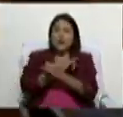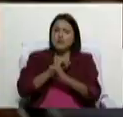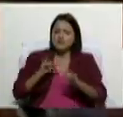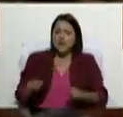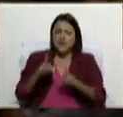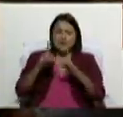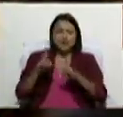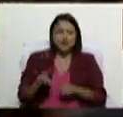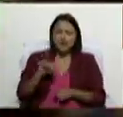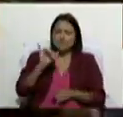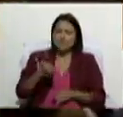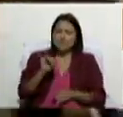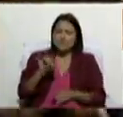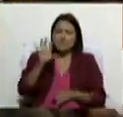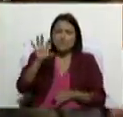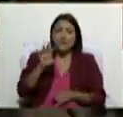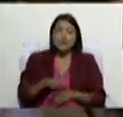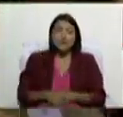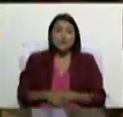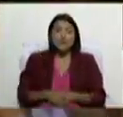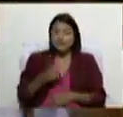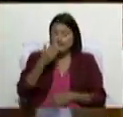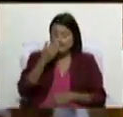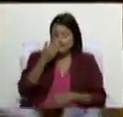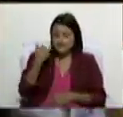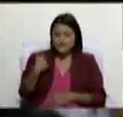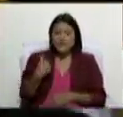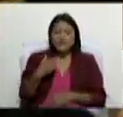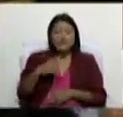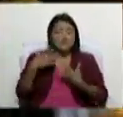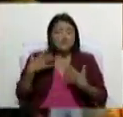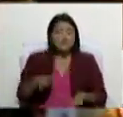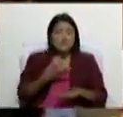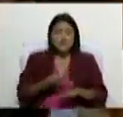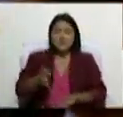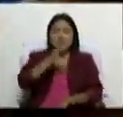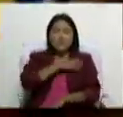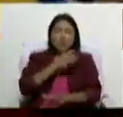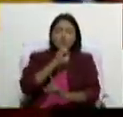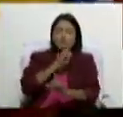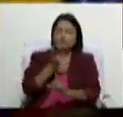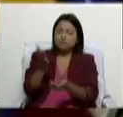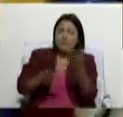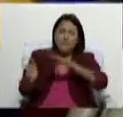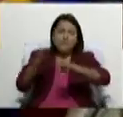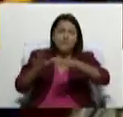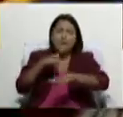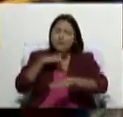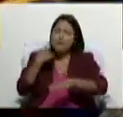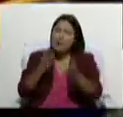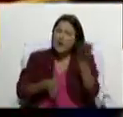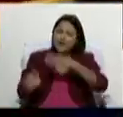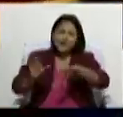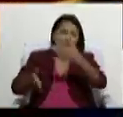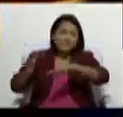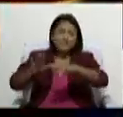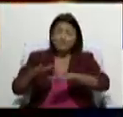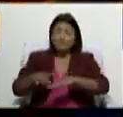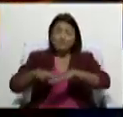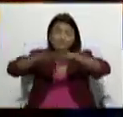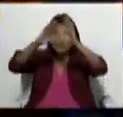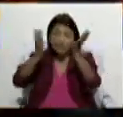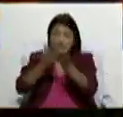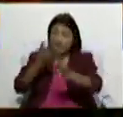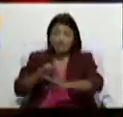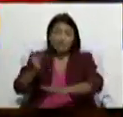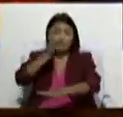lo que hemos visto en los días recientes es una de las peores masacres jamás vistas en el mundo entero, de las peores